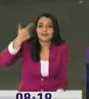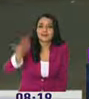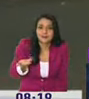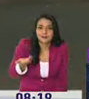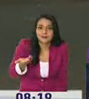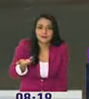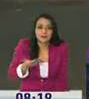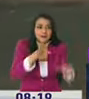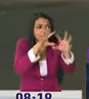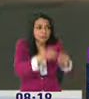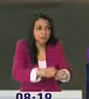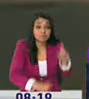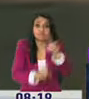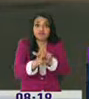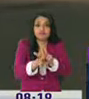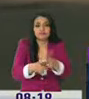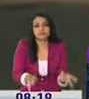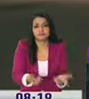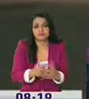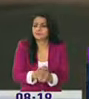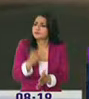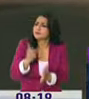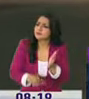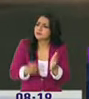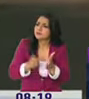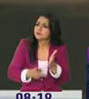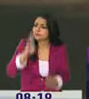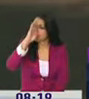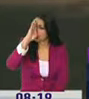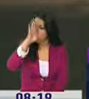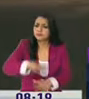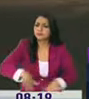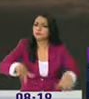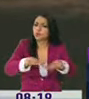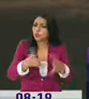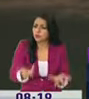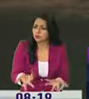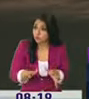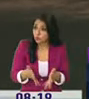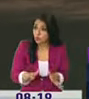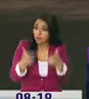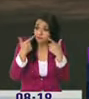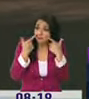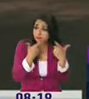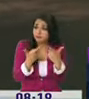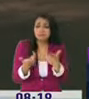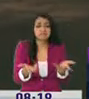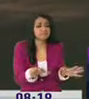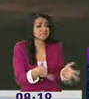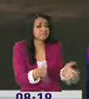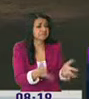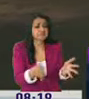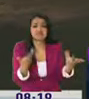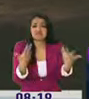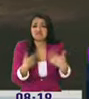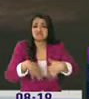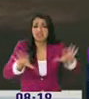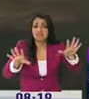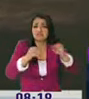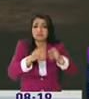le cogen a uno desprevenido. ¿Qué ha pasado con la policía en este sector? ¿Ya no hay patrullajes? No, ya nos han retirado.